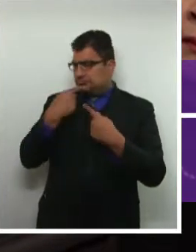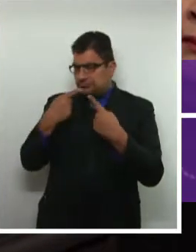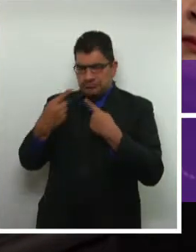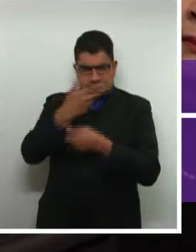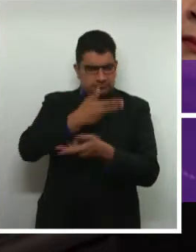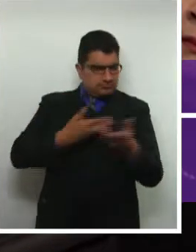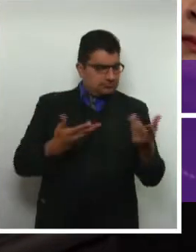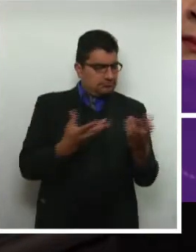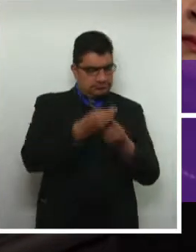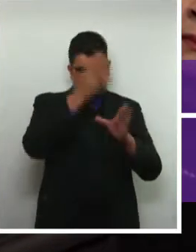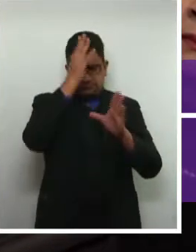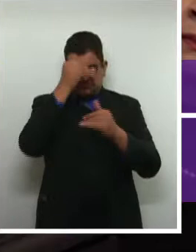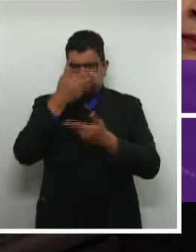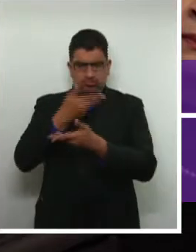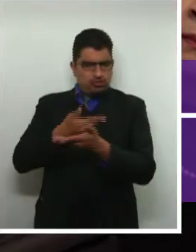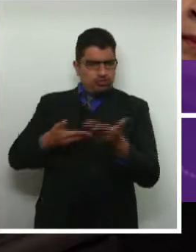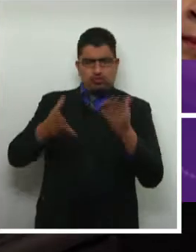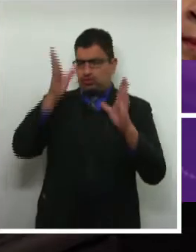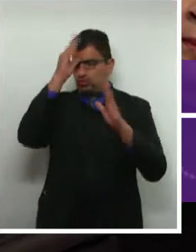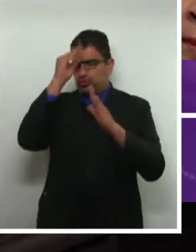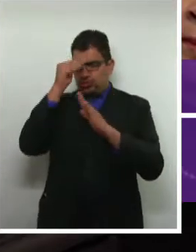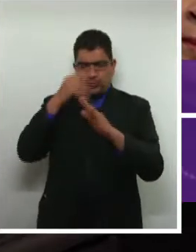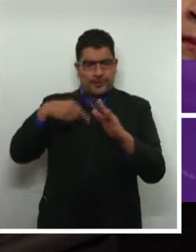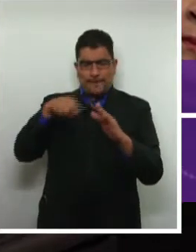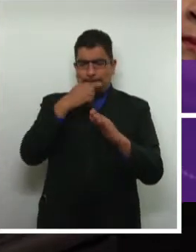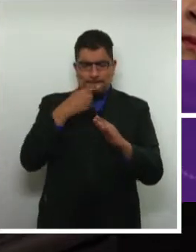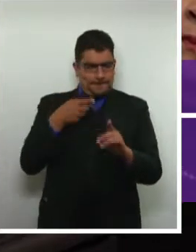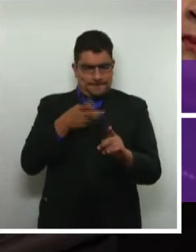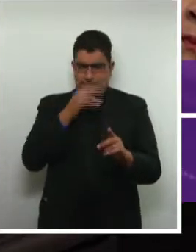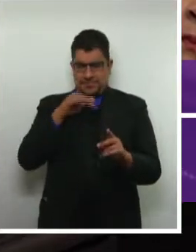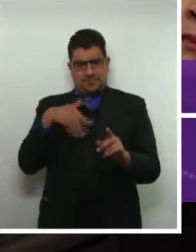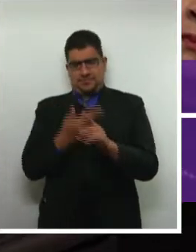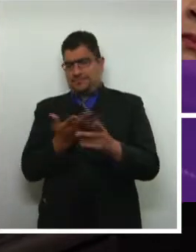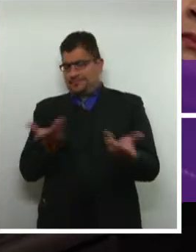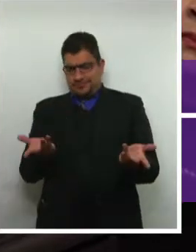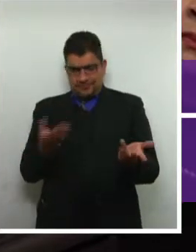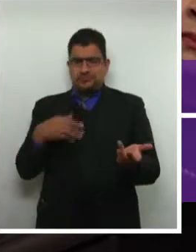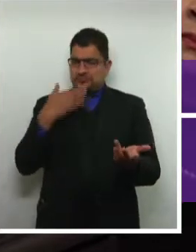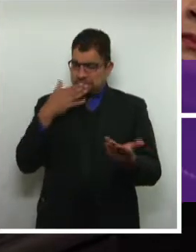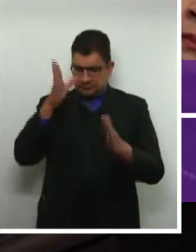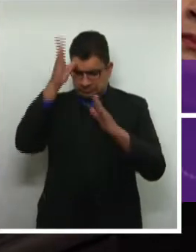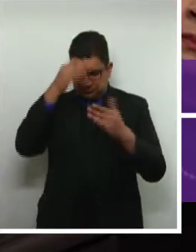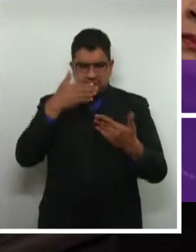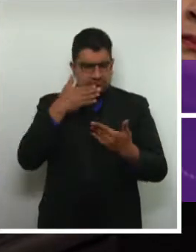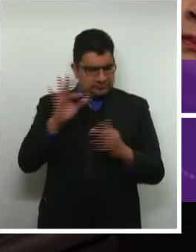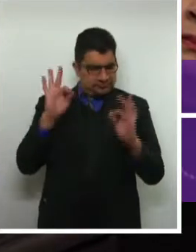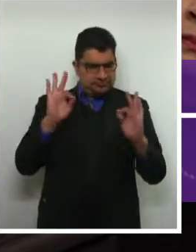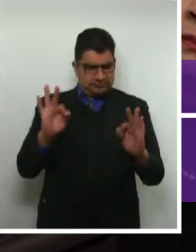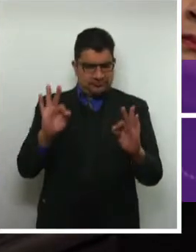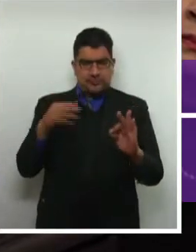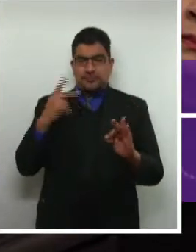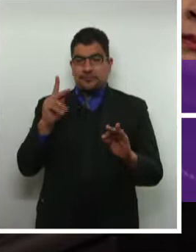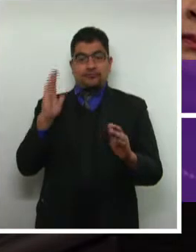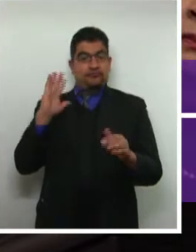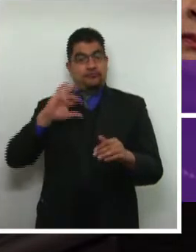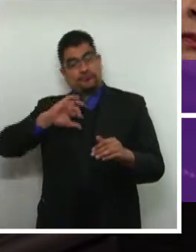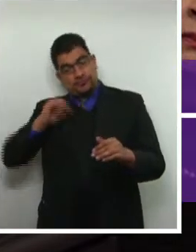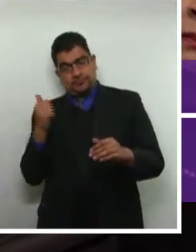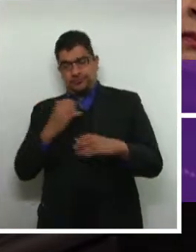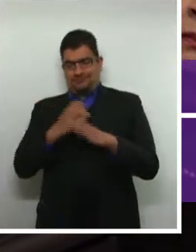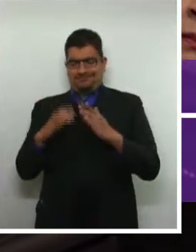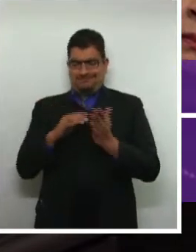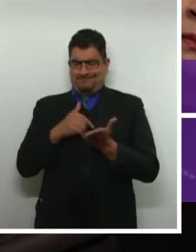de concertación. Eso es algo que nadie se puede oponer. Lo que nos parece un poco